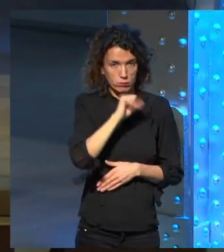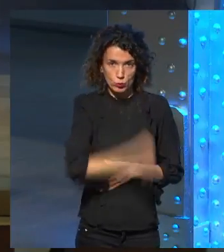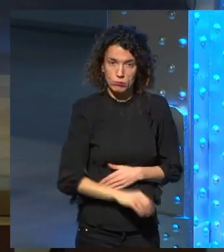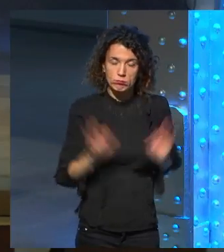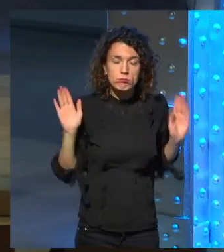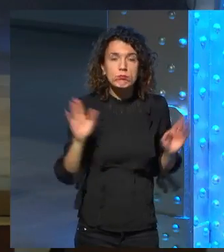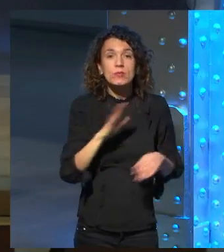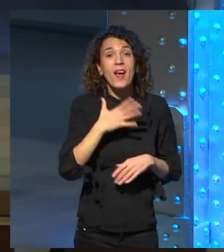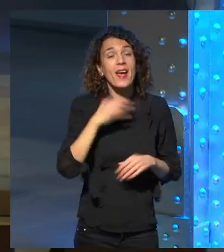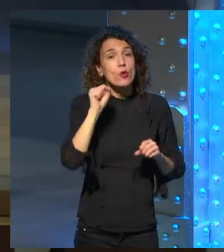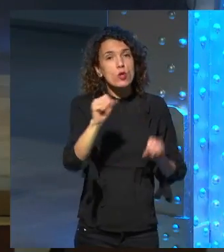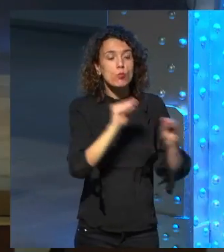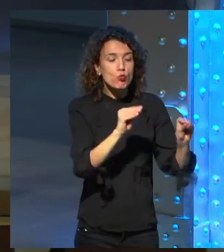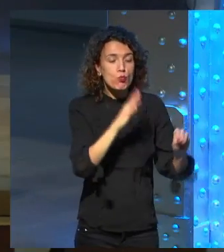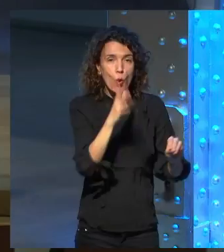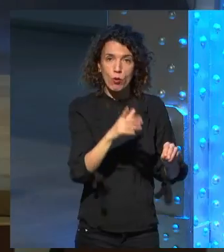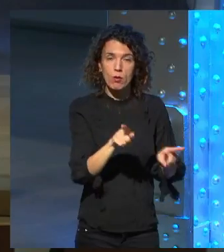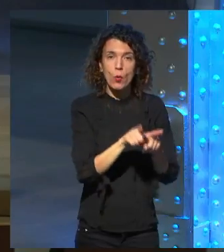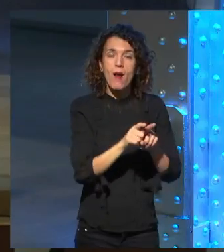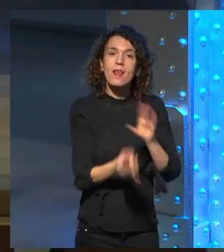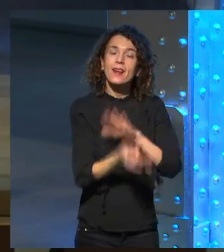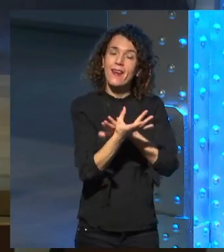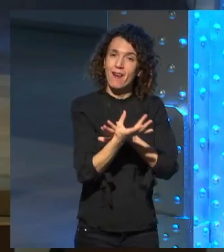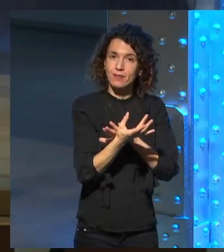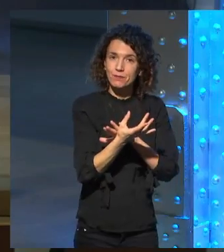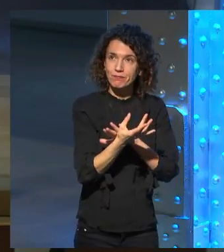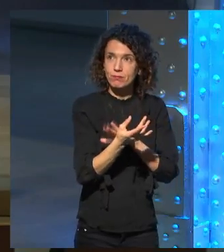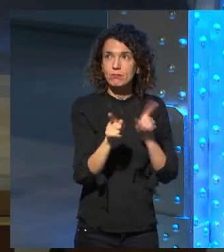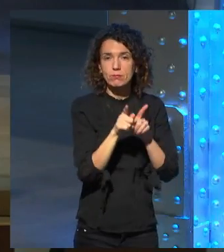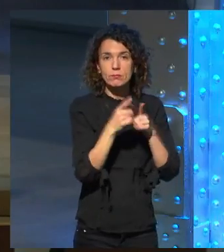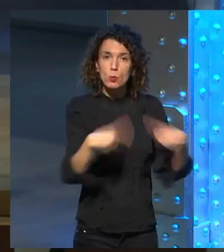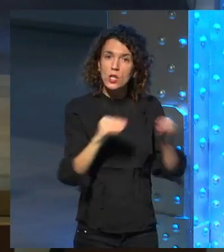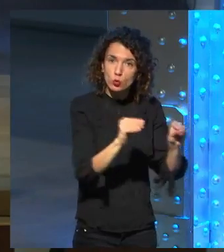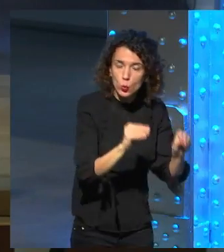esas razones de ese heroísmo es un hombre que crea esa obra, es decir,